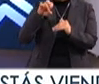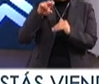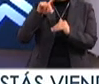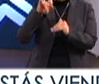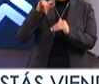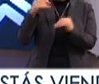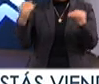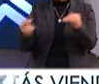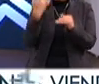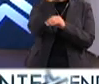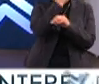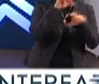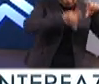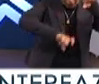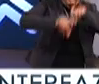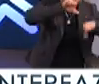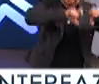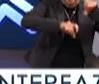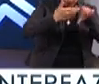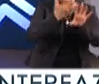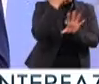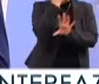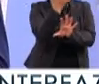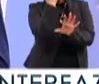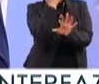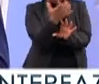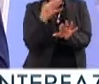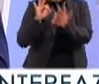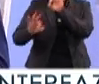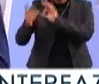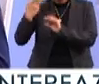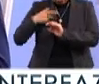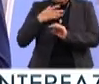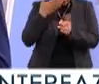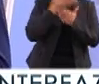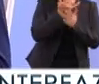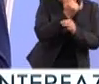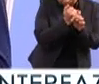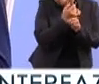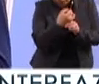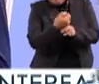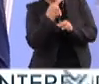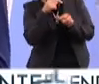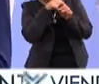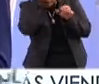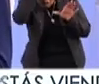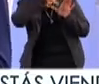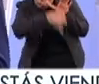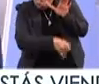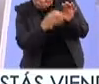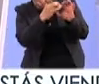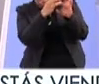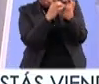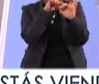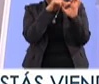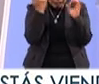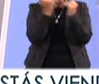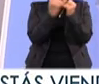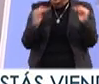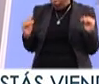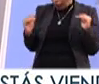pues en un laboratorio químicos muy serios físicos también para saber que el medicamento genérico es